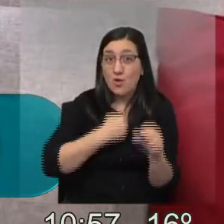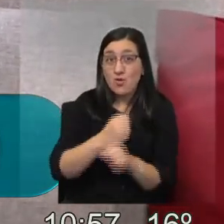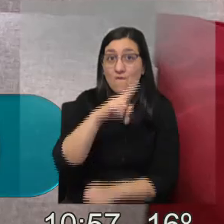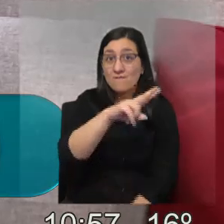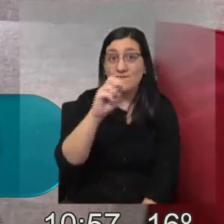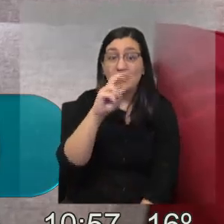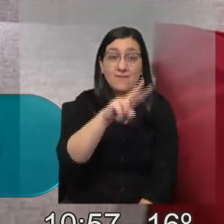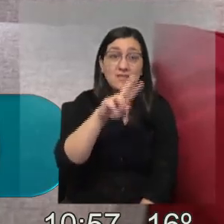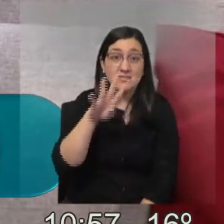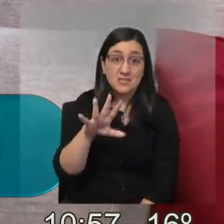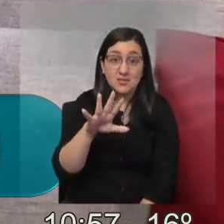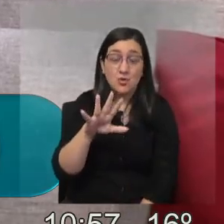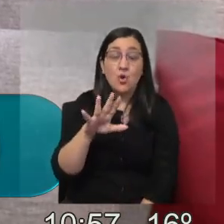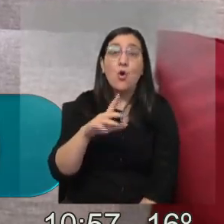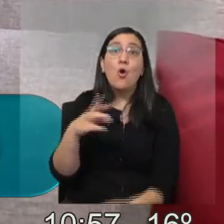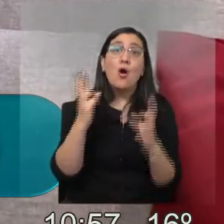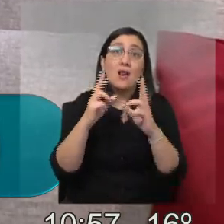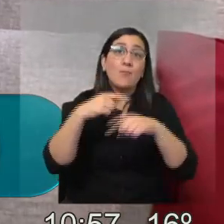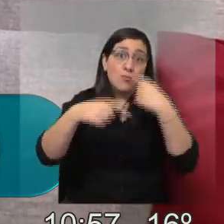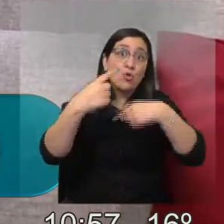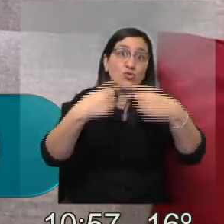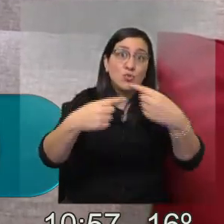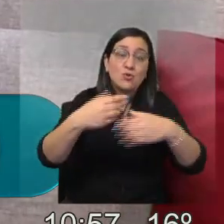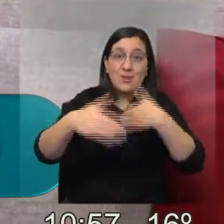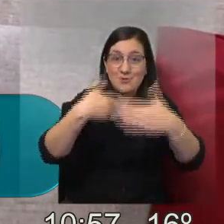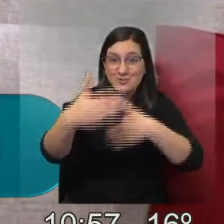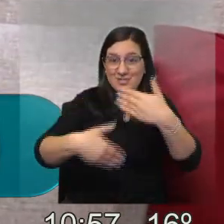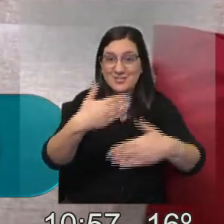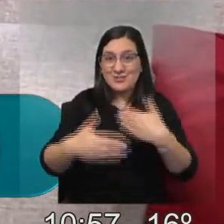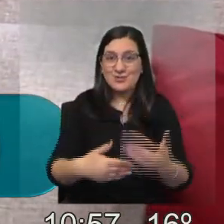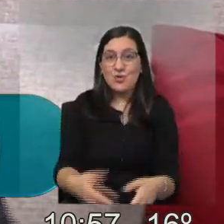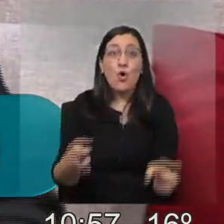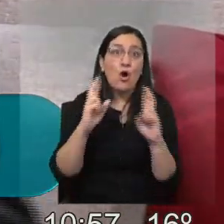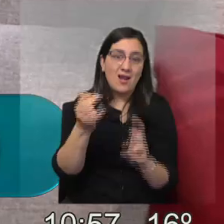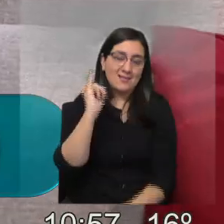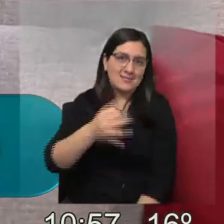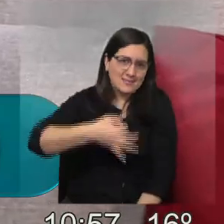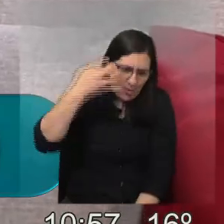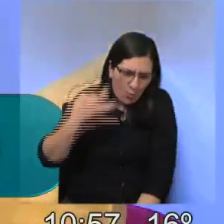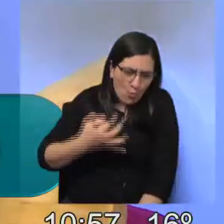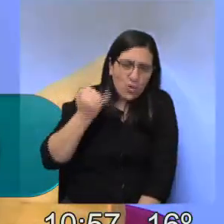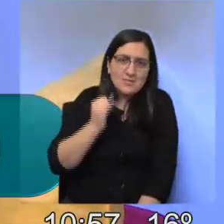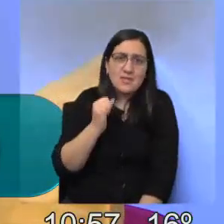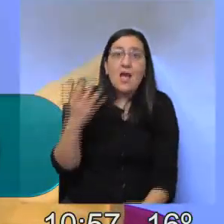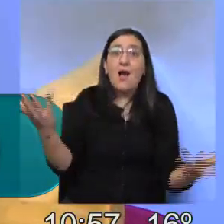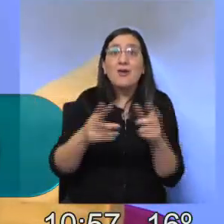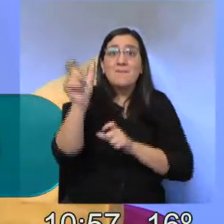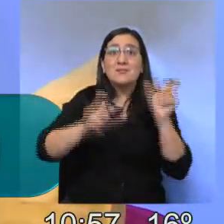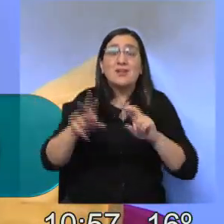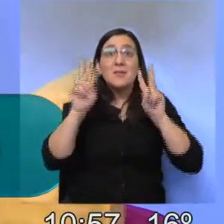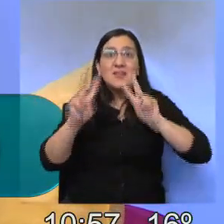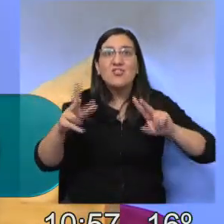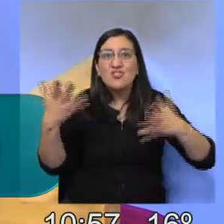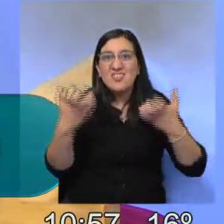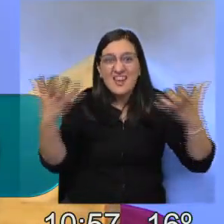ojalá podamos seguir ahondando en este proceso. Seguro que sí. Seguro que sí, Martín, pero seguro que ahora la gente que está mirando quiere el hoy.